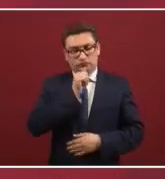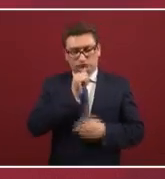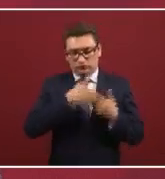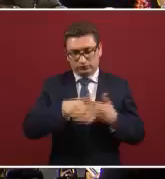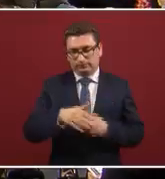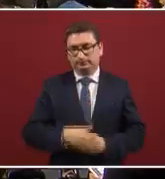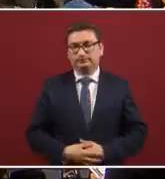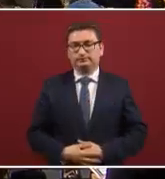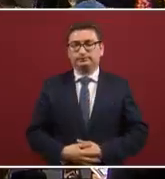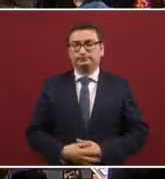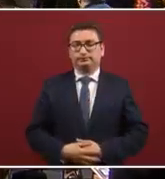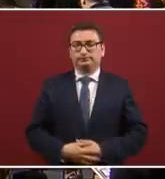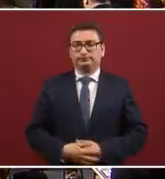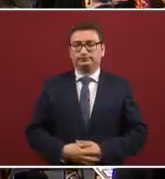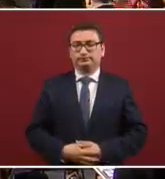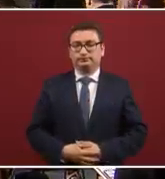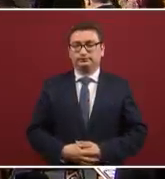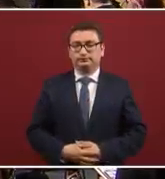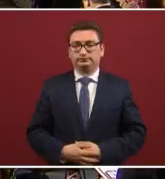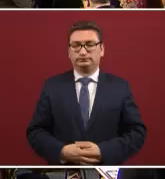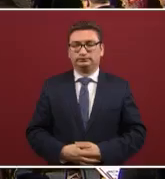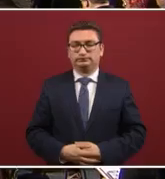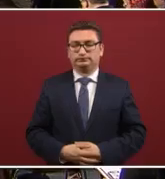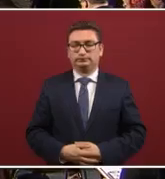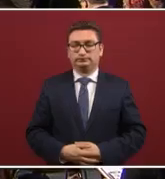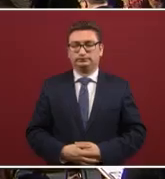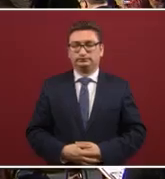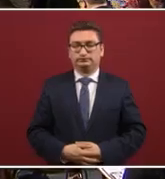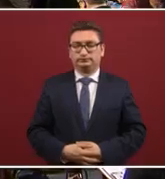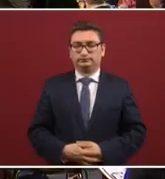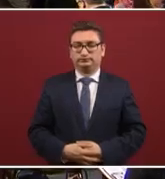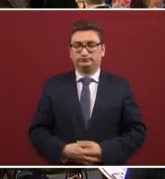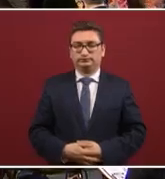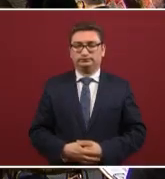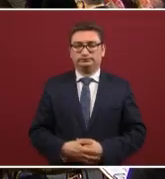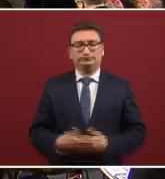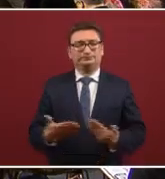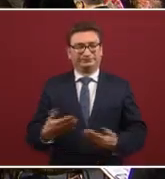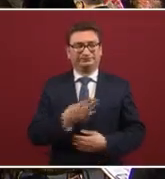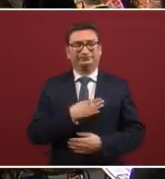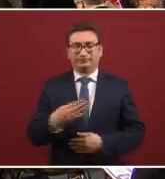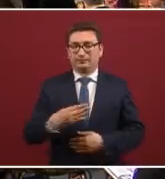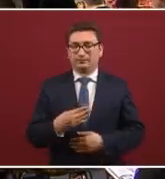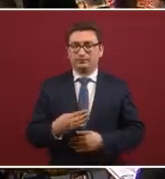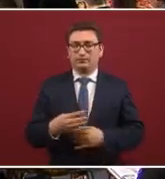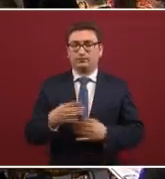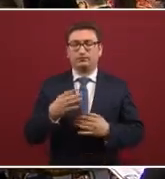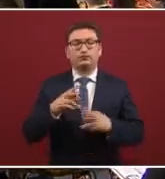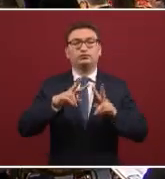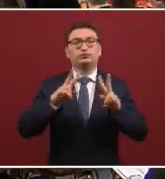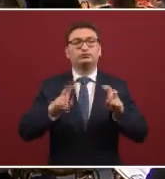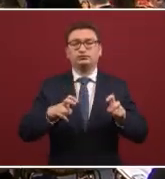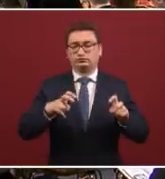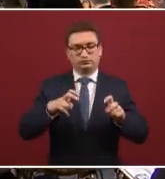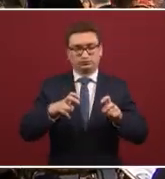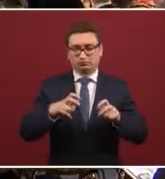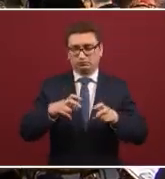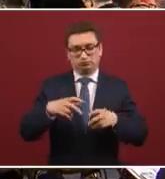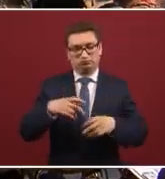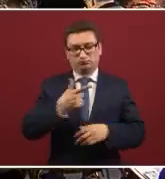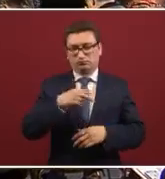opción. Sí. Gracias, presidente. Bueno, ahora sí, abrimos la ronda en general y empezamos